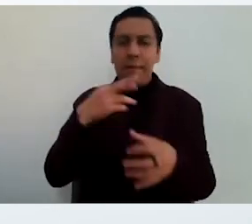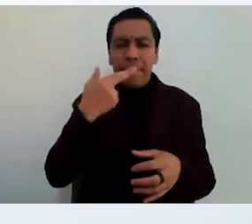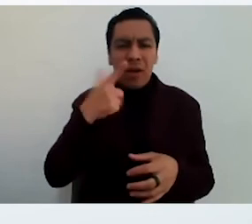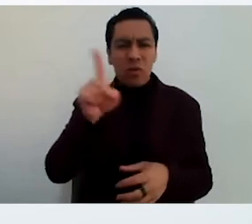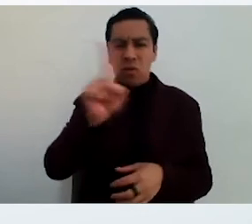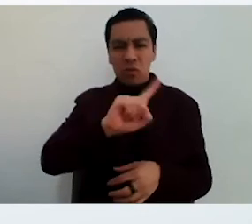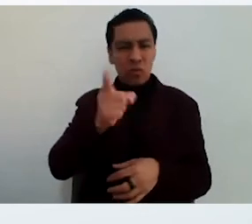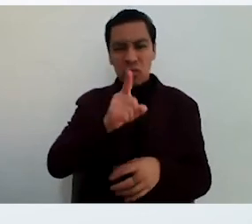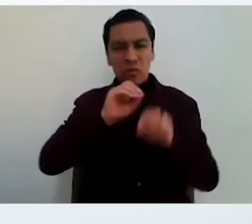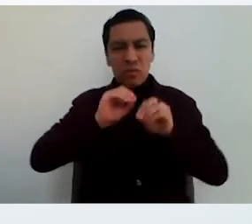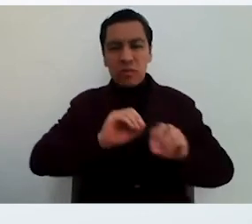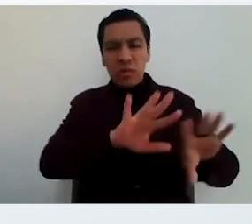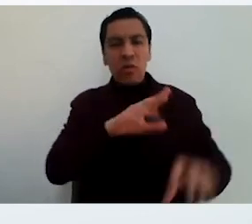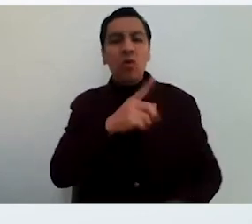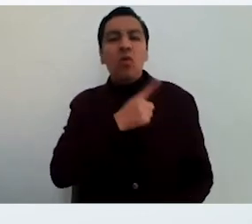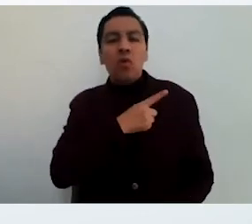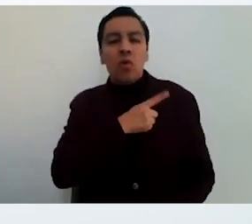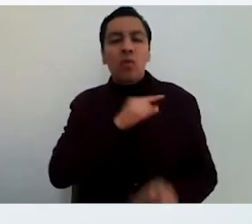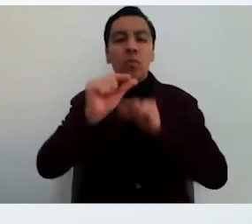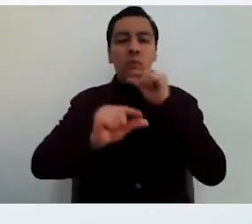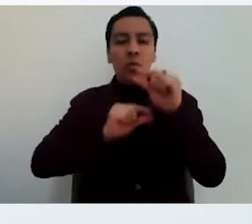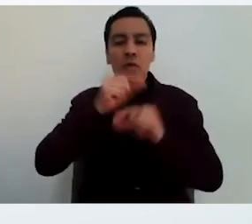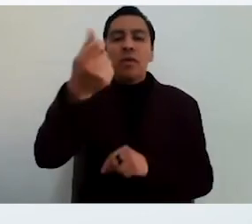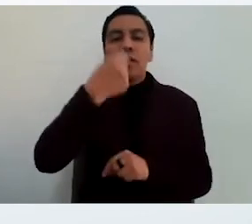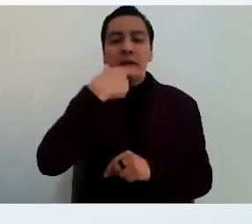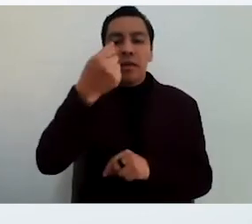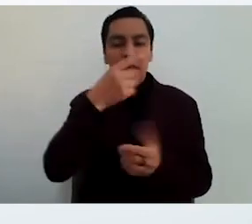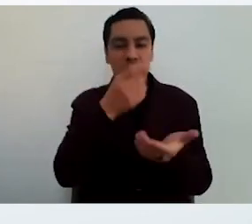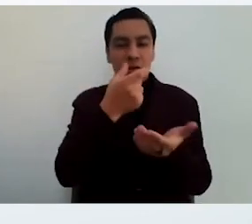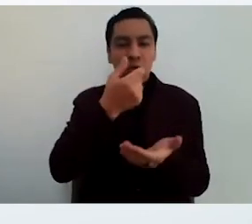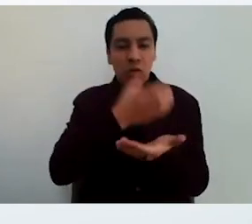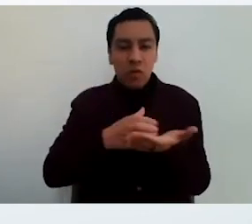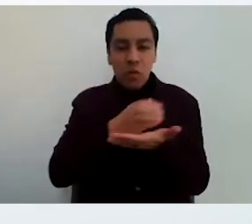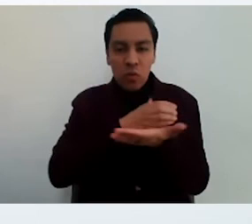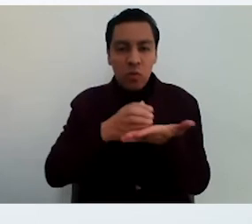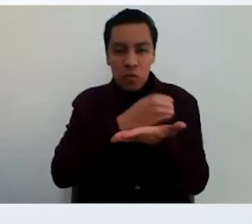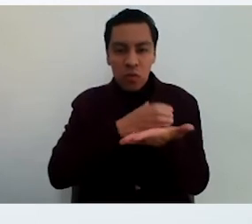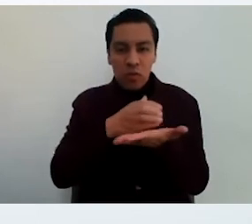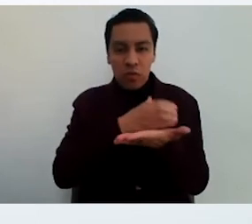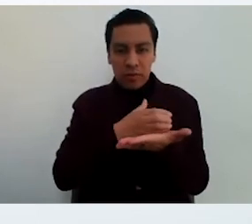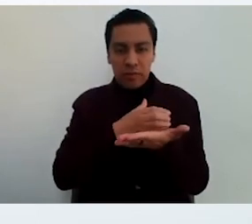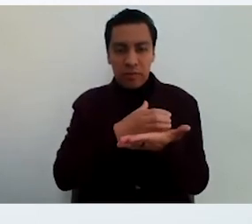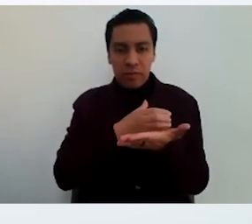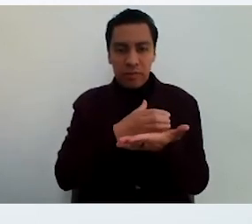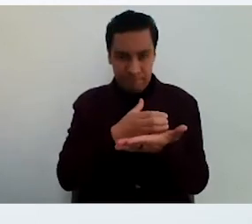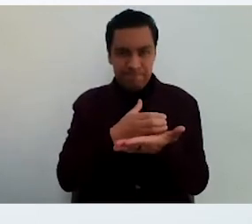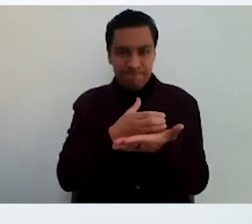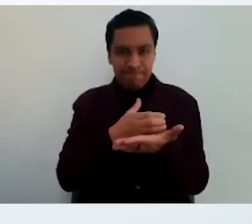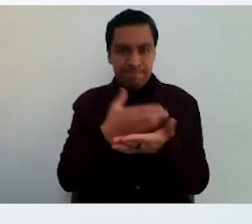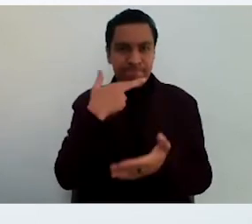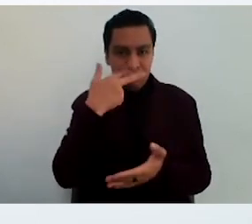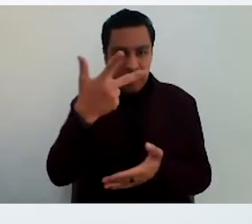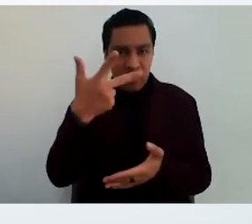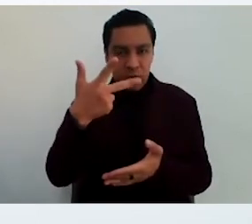a locas respiradores con tal de decir que sí tenemos? Y que hay lugares donde ahí está la cama y ahí está el respirador, nadie sabe